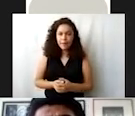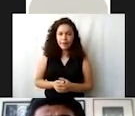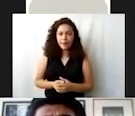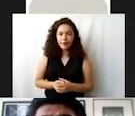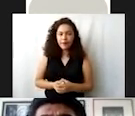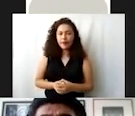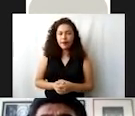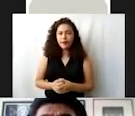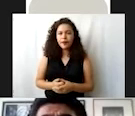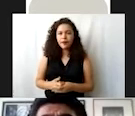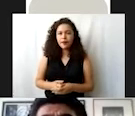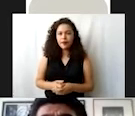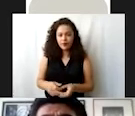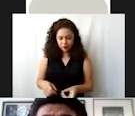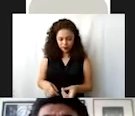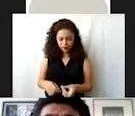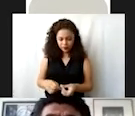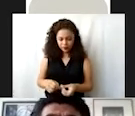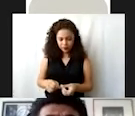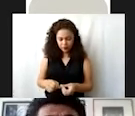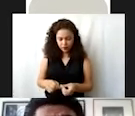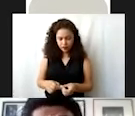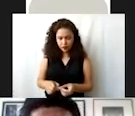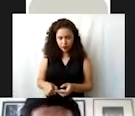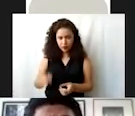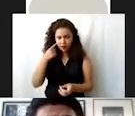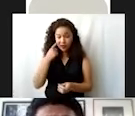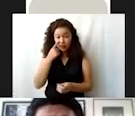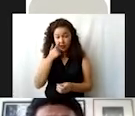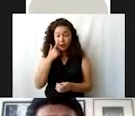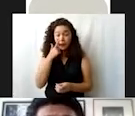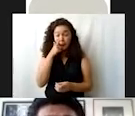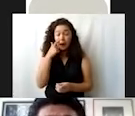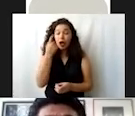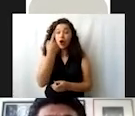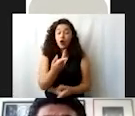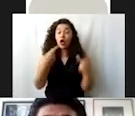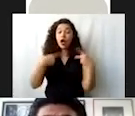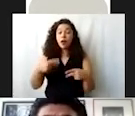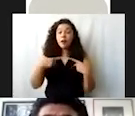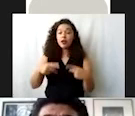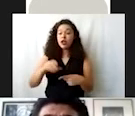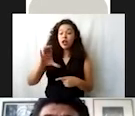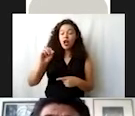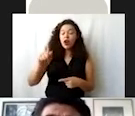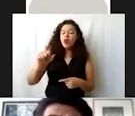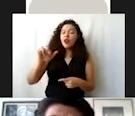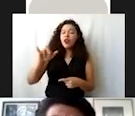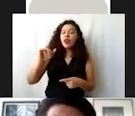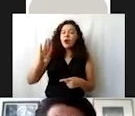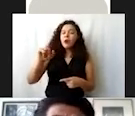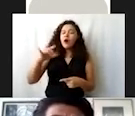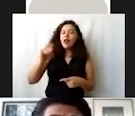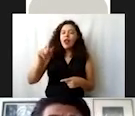este es un caso en el que a un contribuyente, ¿sí?, le fueron